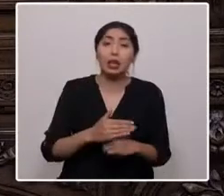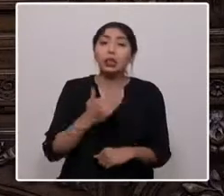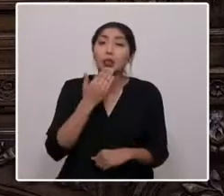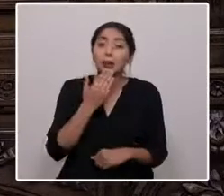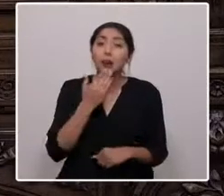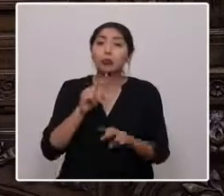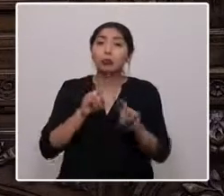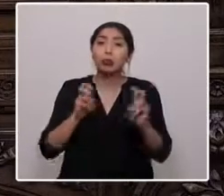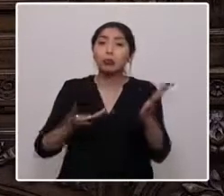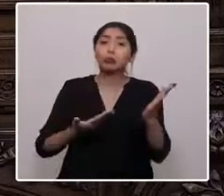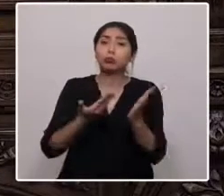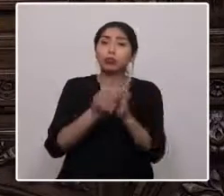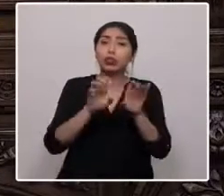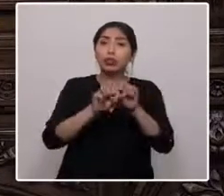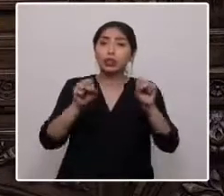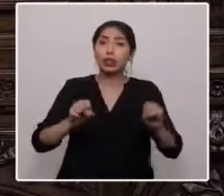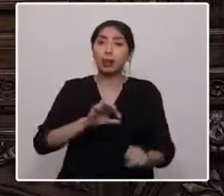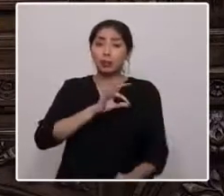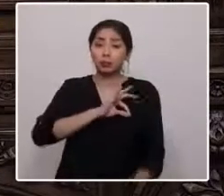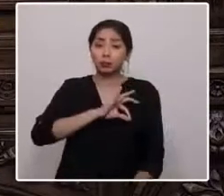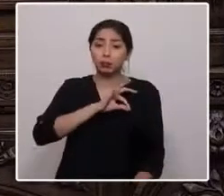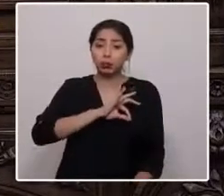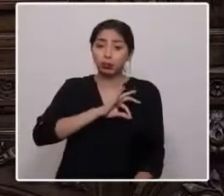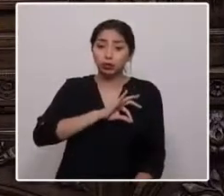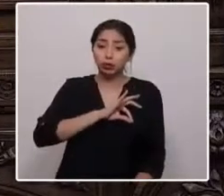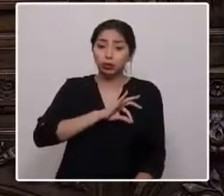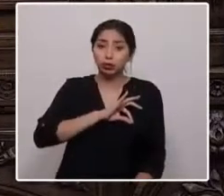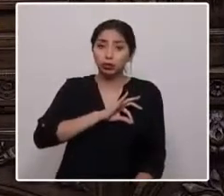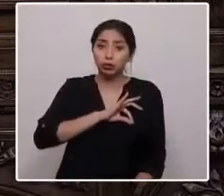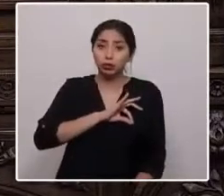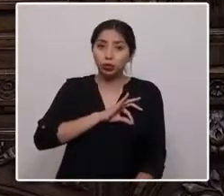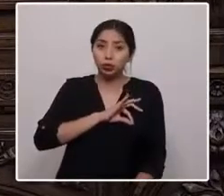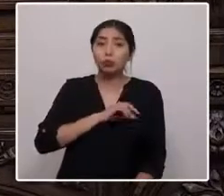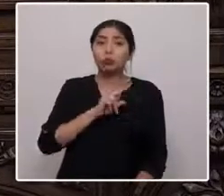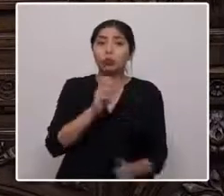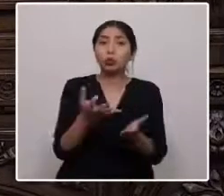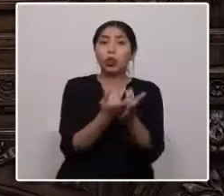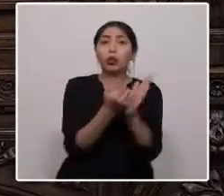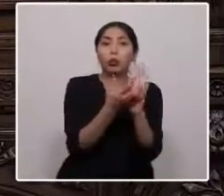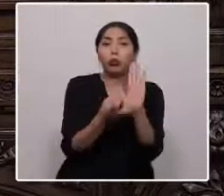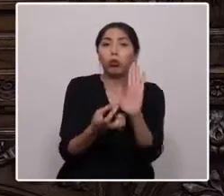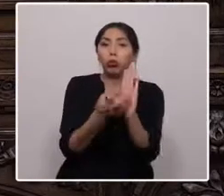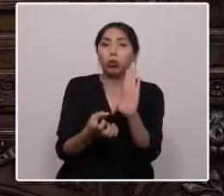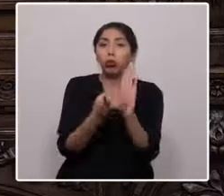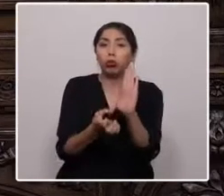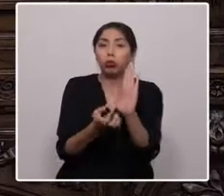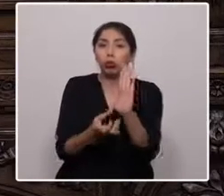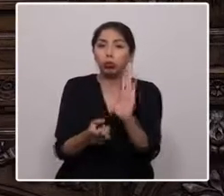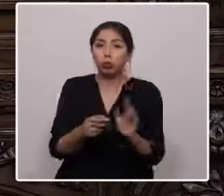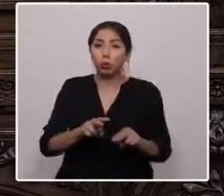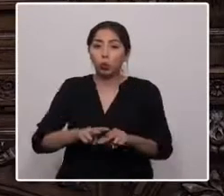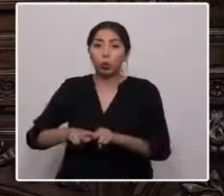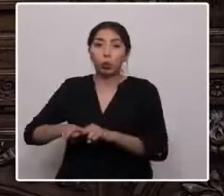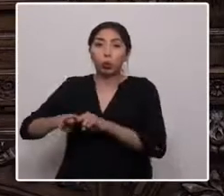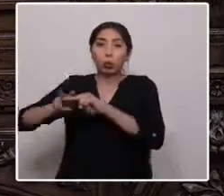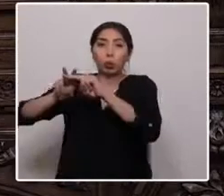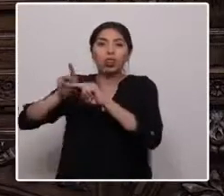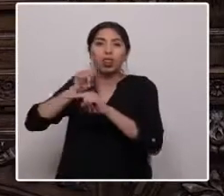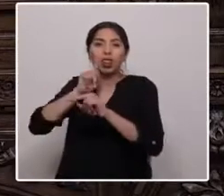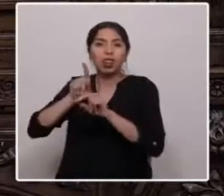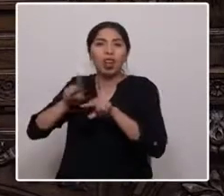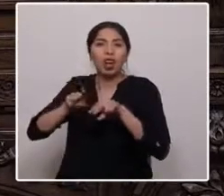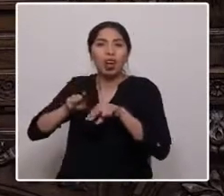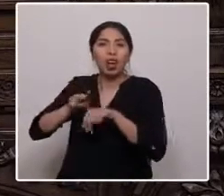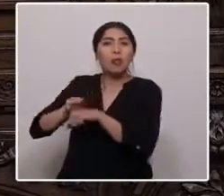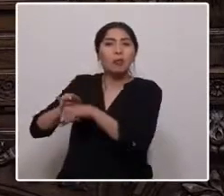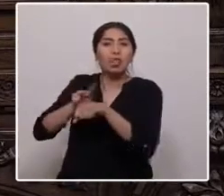donde los ahorros acumulados y las cotizaciones van a un fondo común administrado obligatoriamente por el estado o seamos los